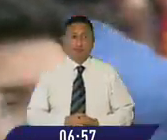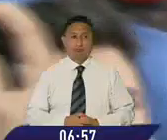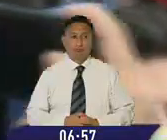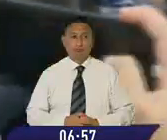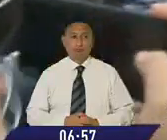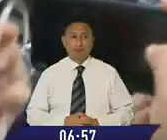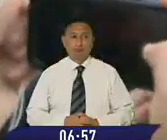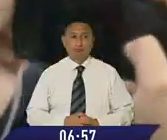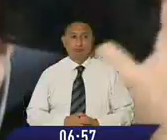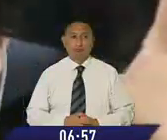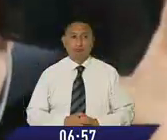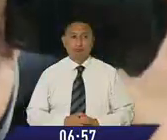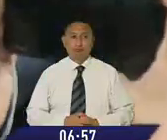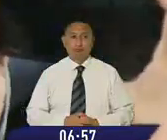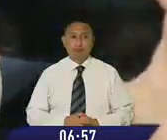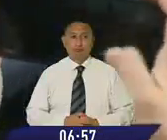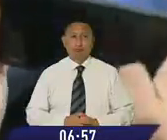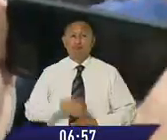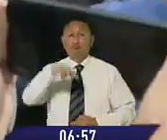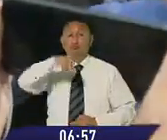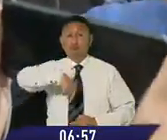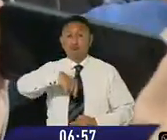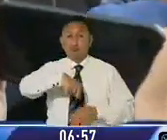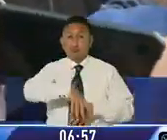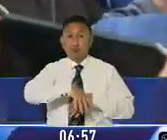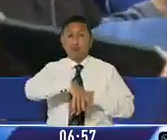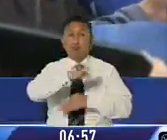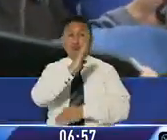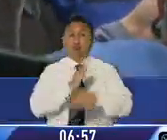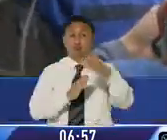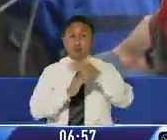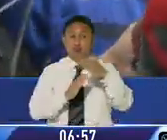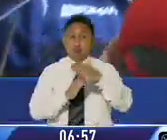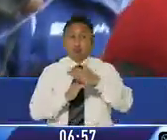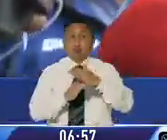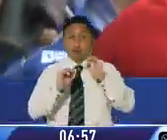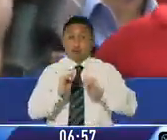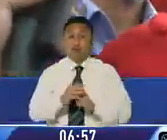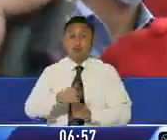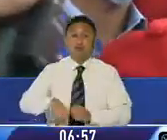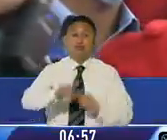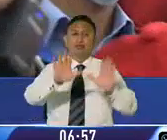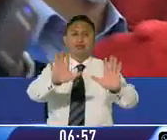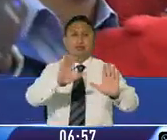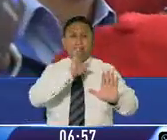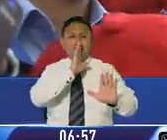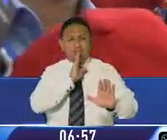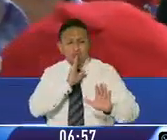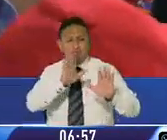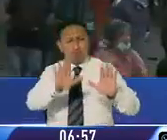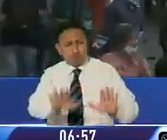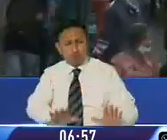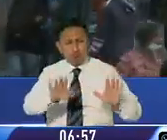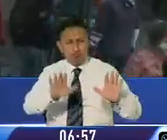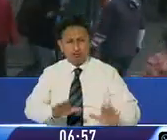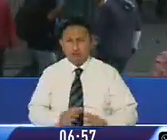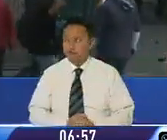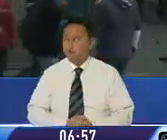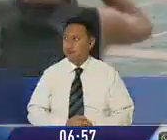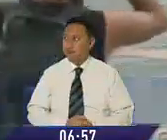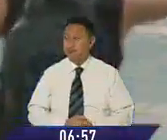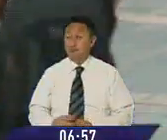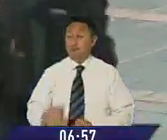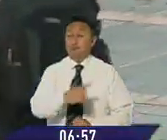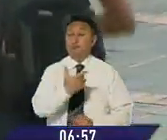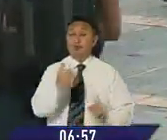Esta es una marcha pacífica, compañeros. Están provocando. Por favor, no caigan en la provocación. Como parte de la